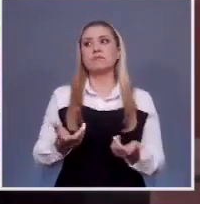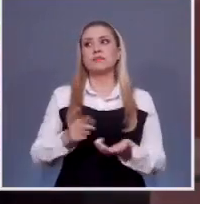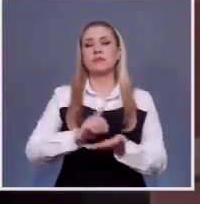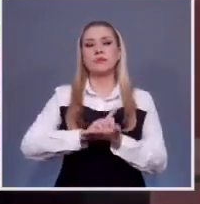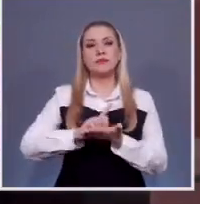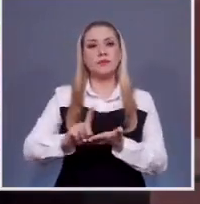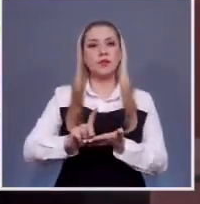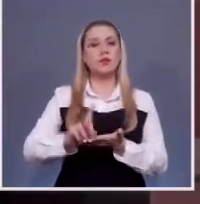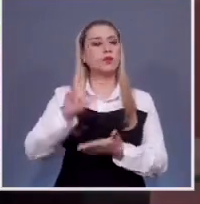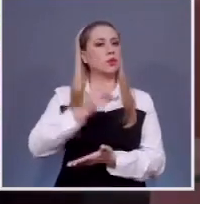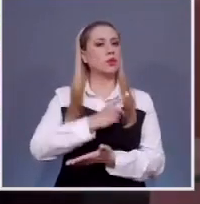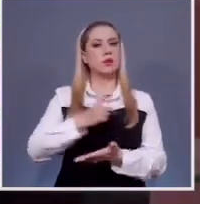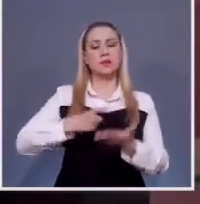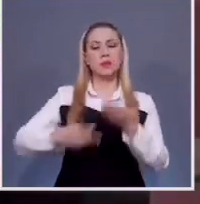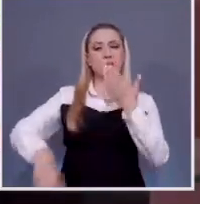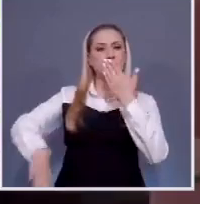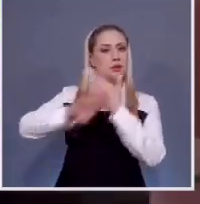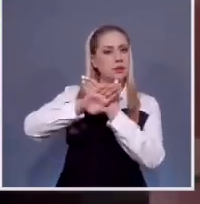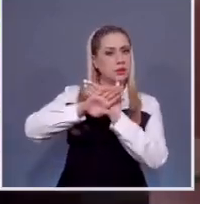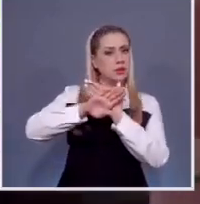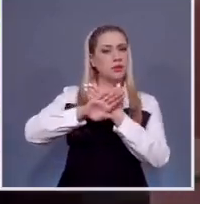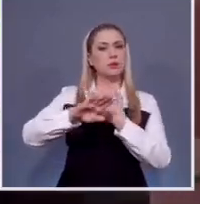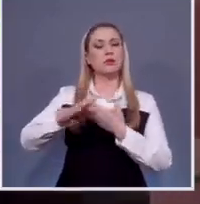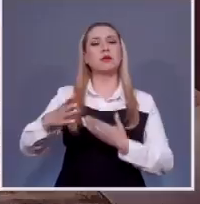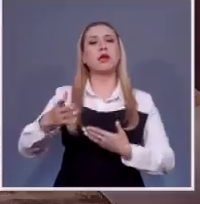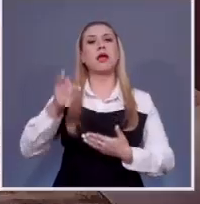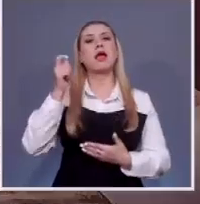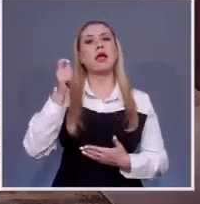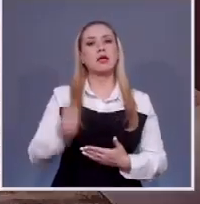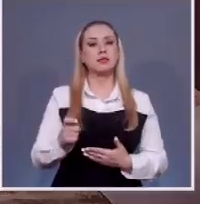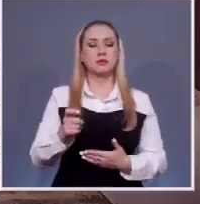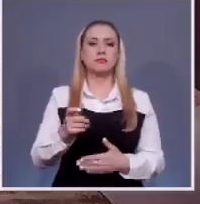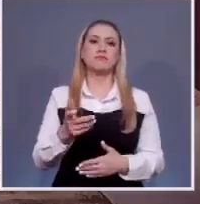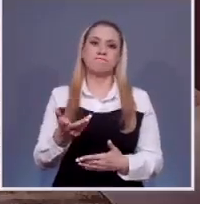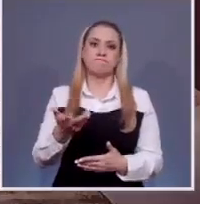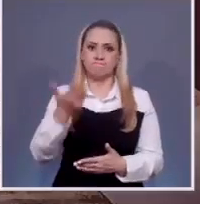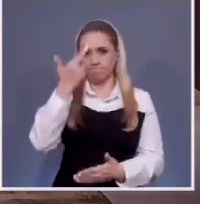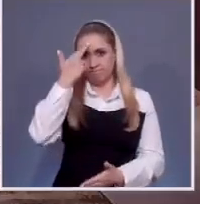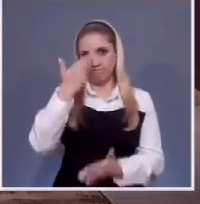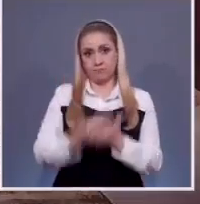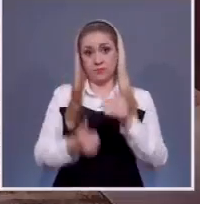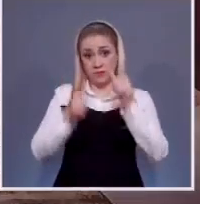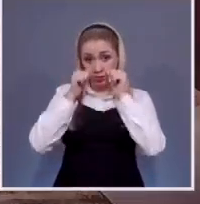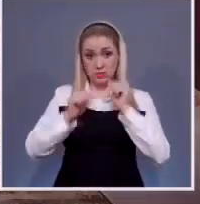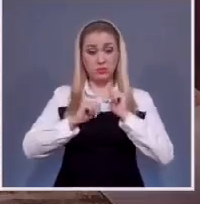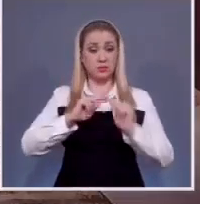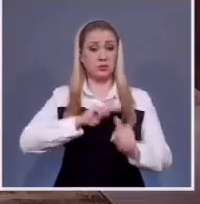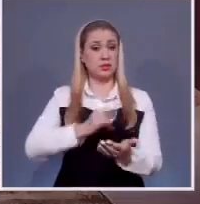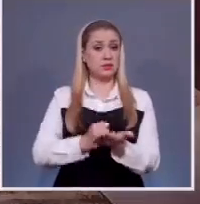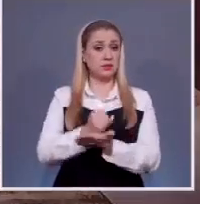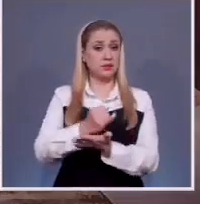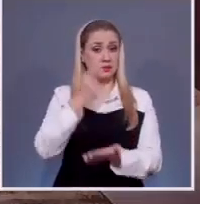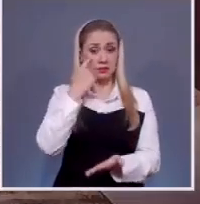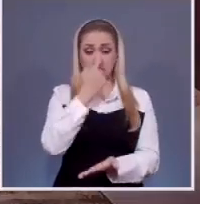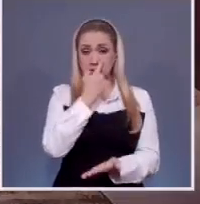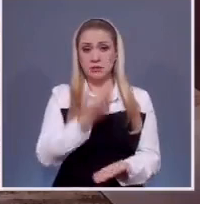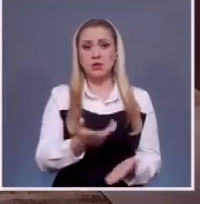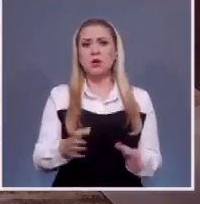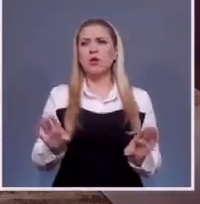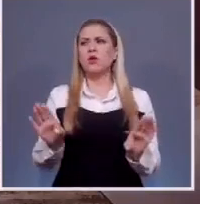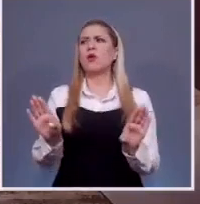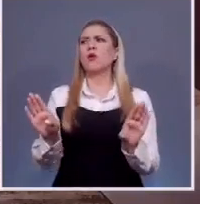también incluye el no vivir violencia obstétrica. Claro, ¿y ahí cómo se repara el daño? ¿Cómo se calcula la